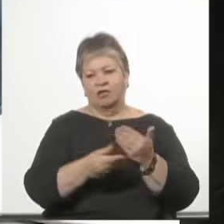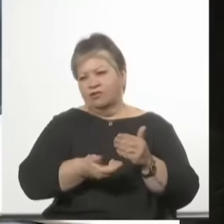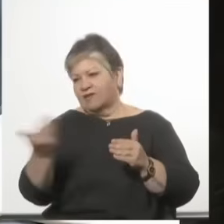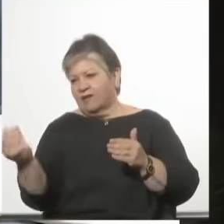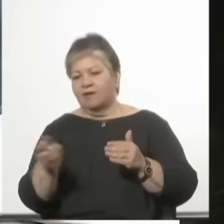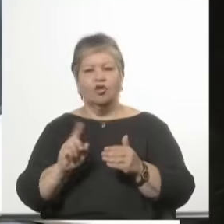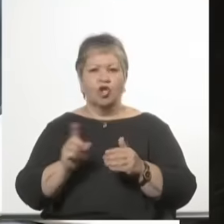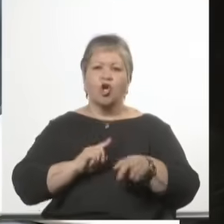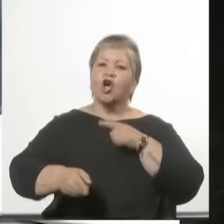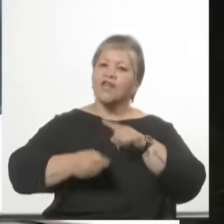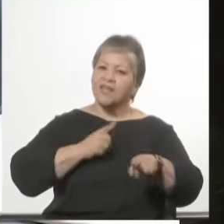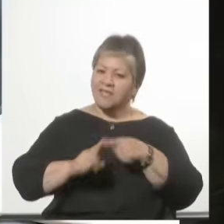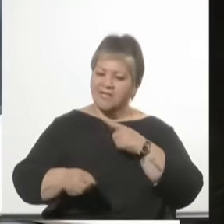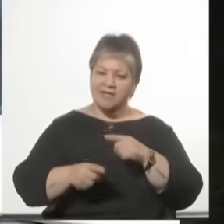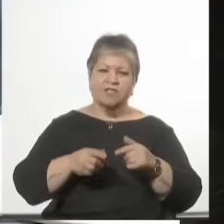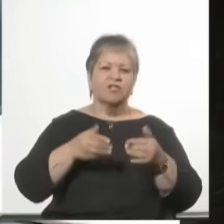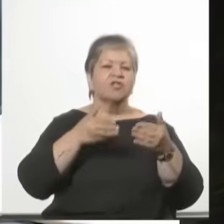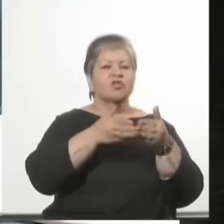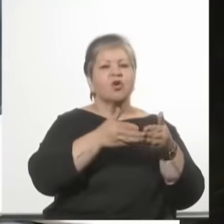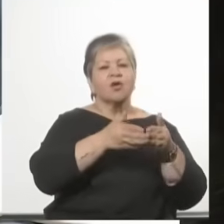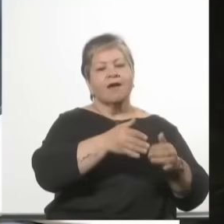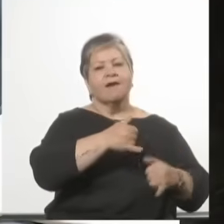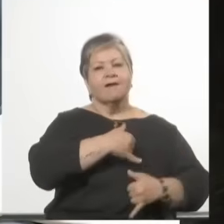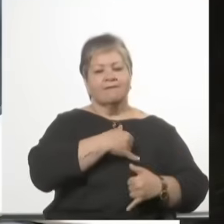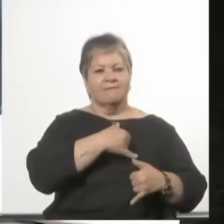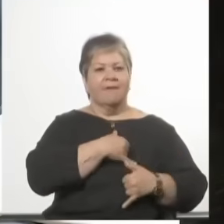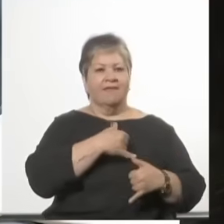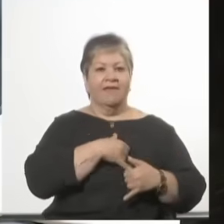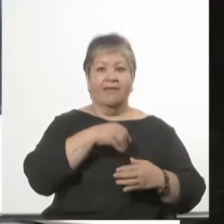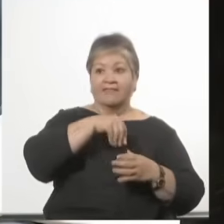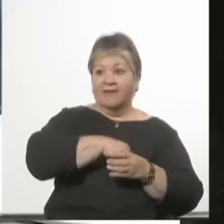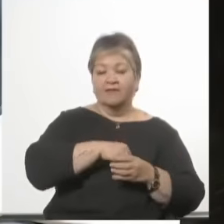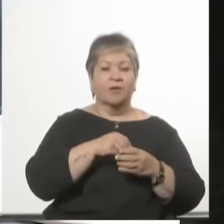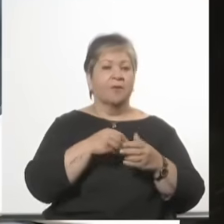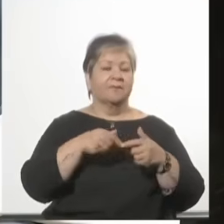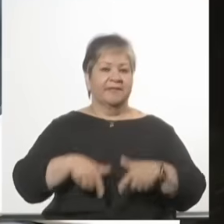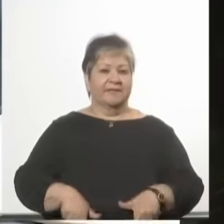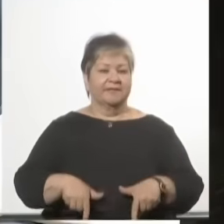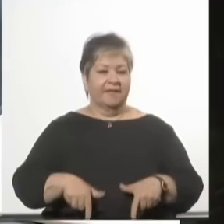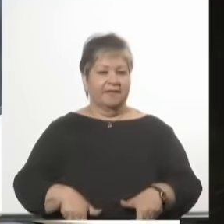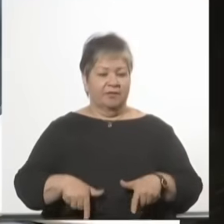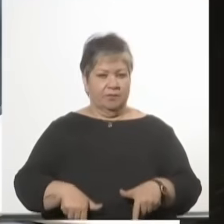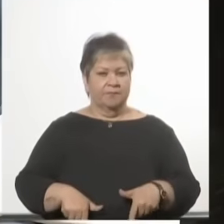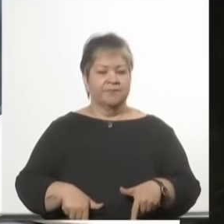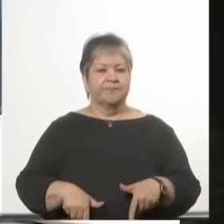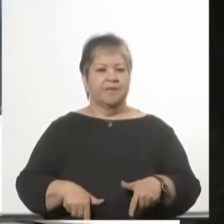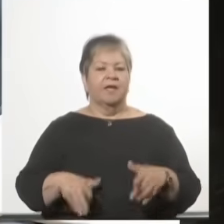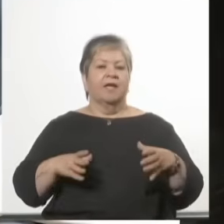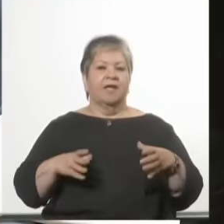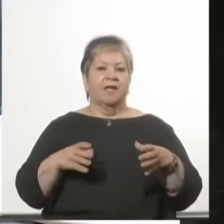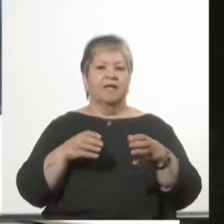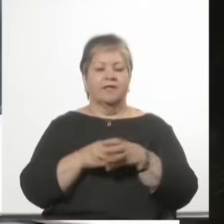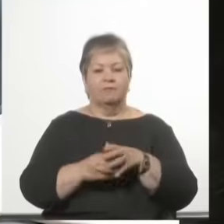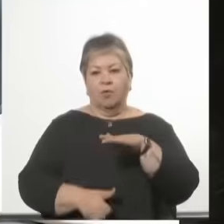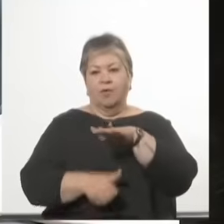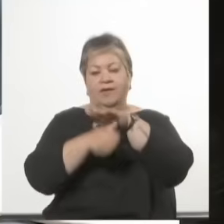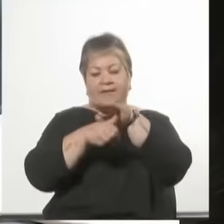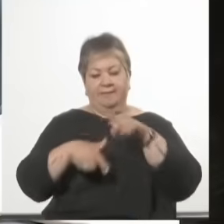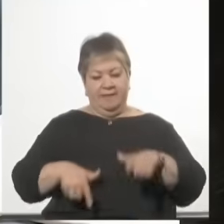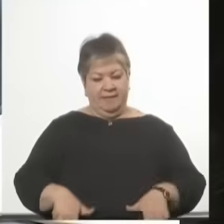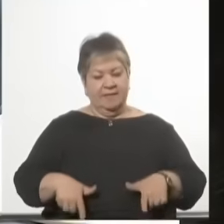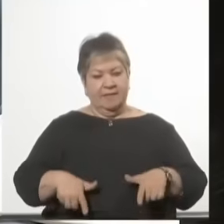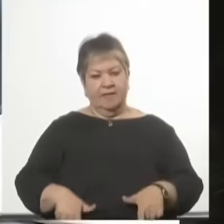con la Armada, que es parte del Ministerio de Defensa Nacional. En el Ministerio se conformó un equipo liderado por esta ministra que integra